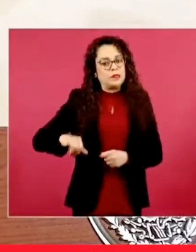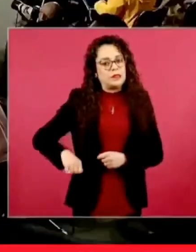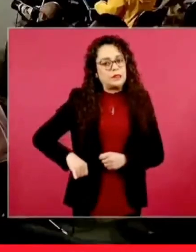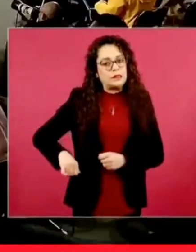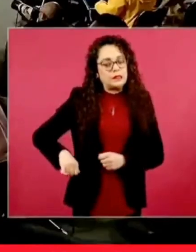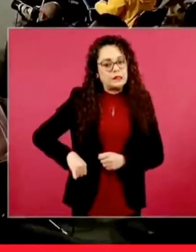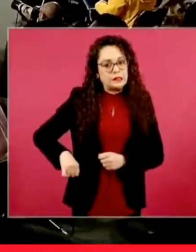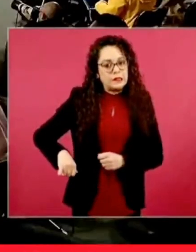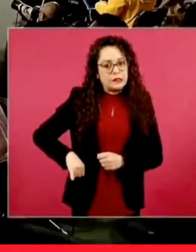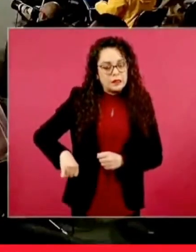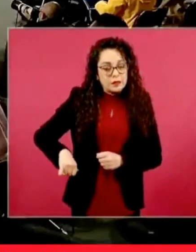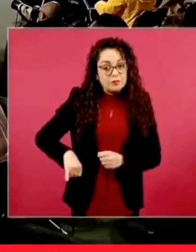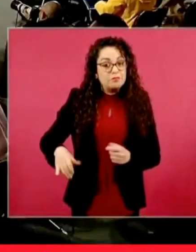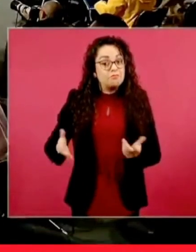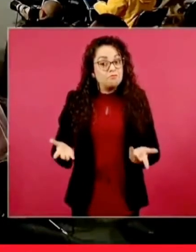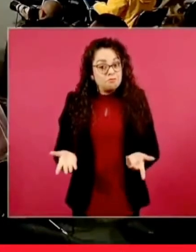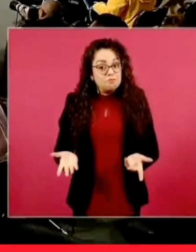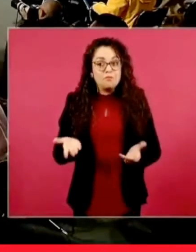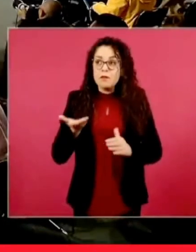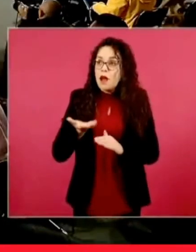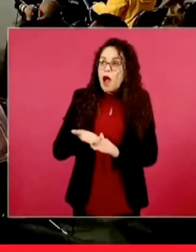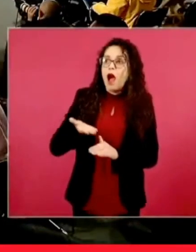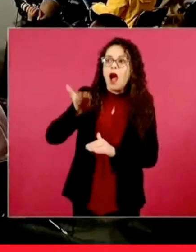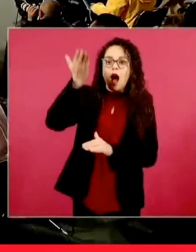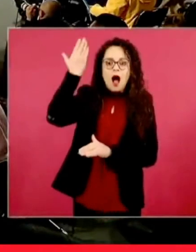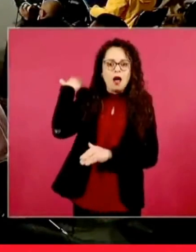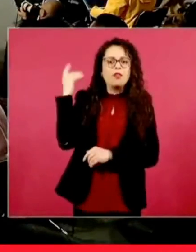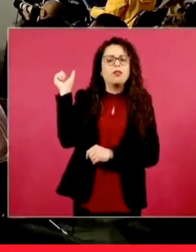Cuando se había visto que los medios